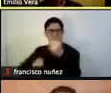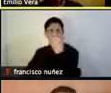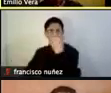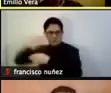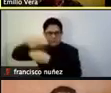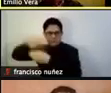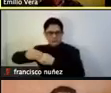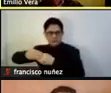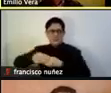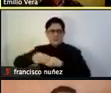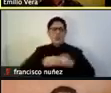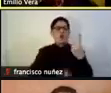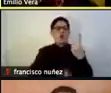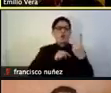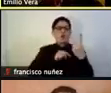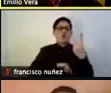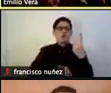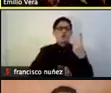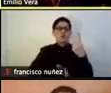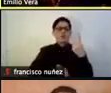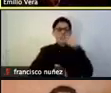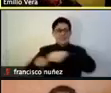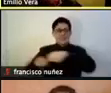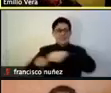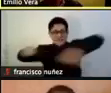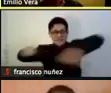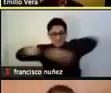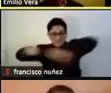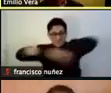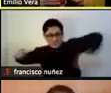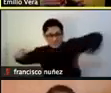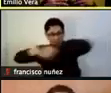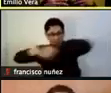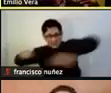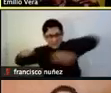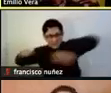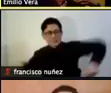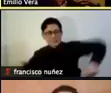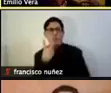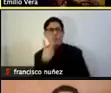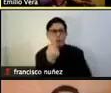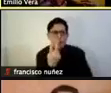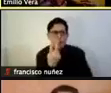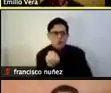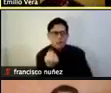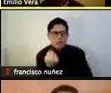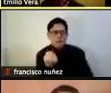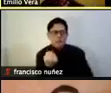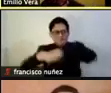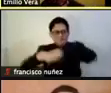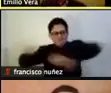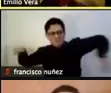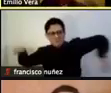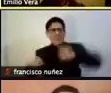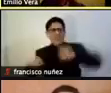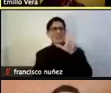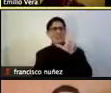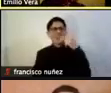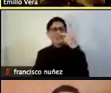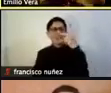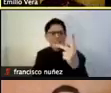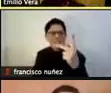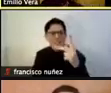hasta 12 kilómetros, con 1.600 canales, en lugar de 48. O sea, la cosa se